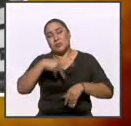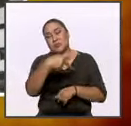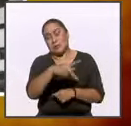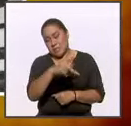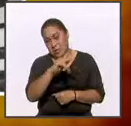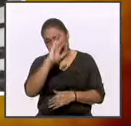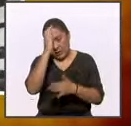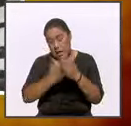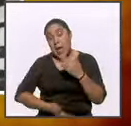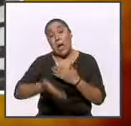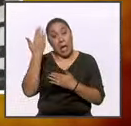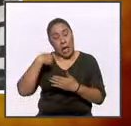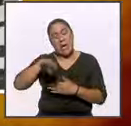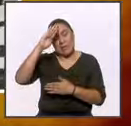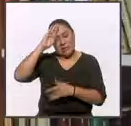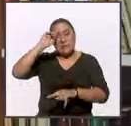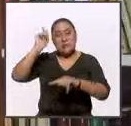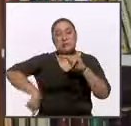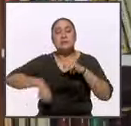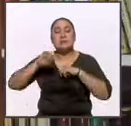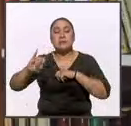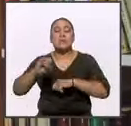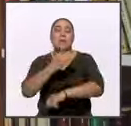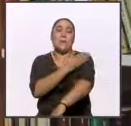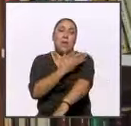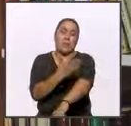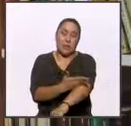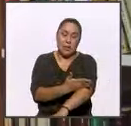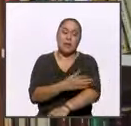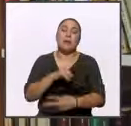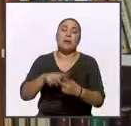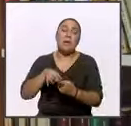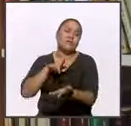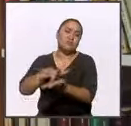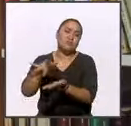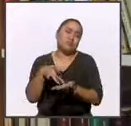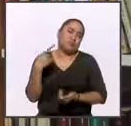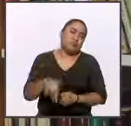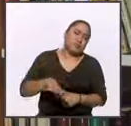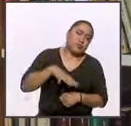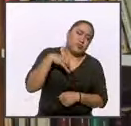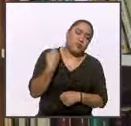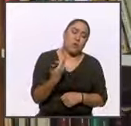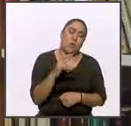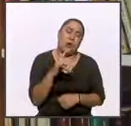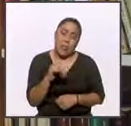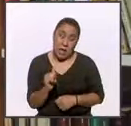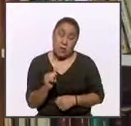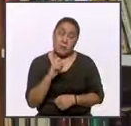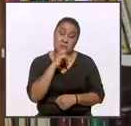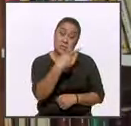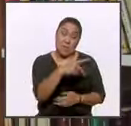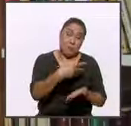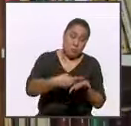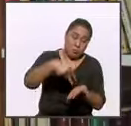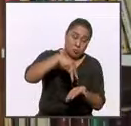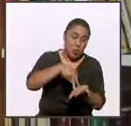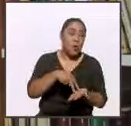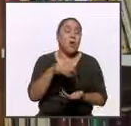habían apoyado el derrocamiento de Madero y a la dictadura huertista. Desde el púlpito, obispos y